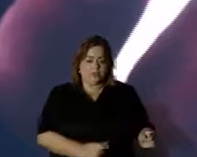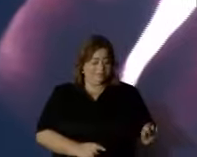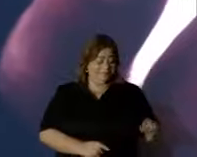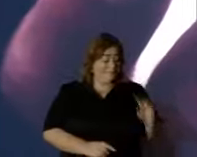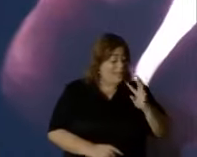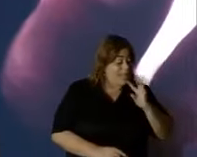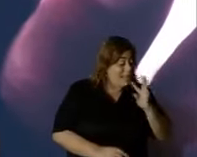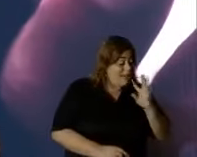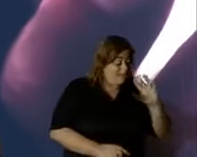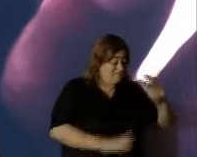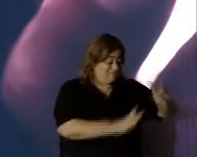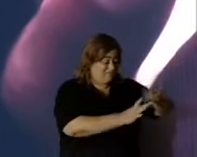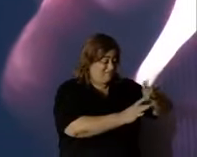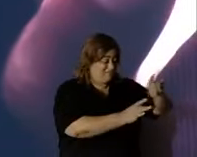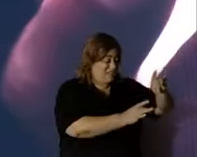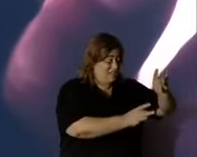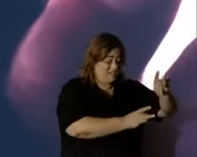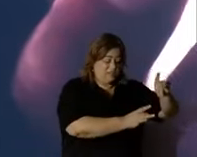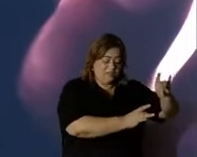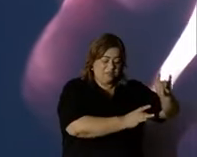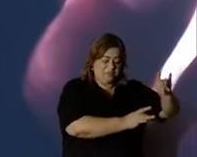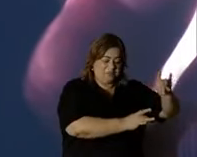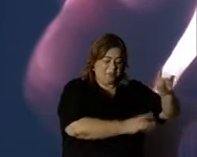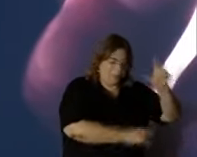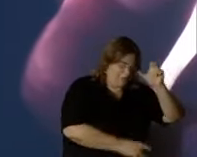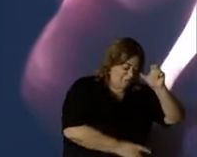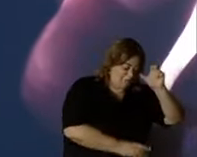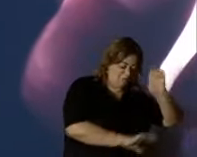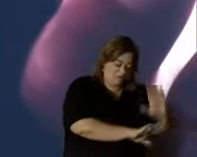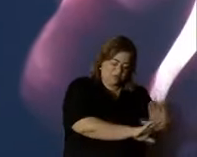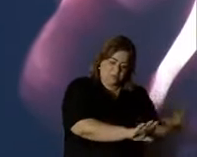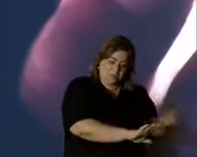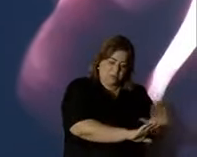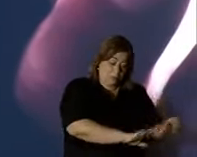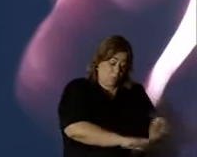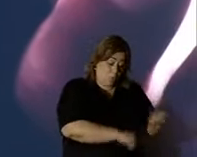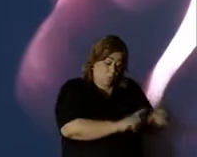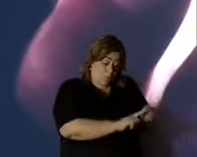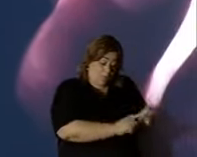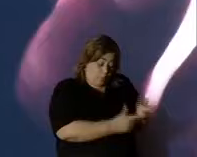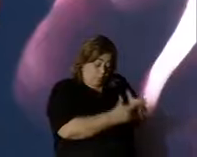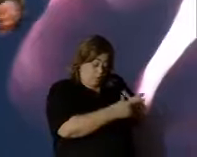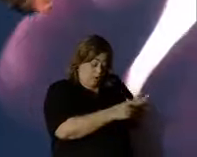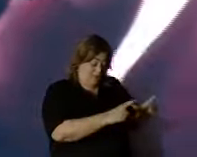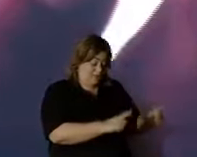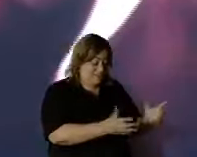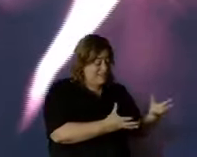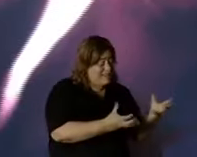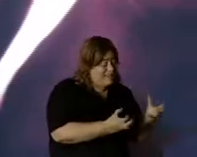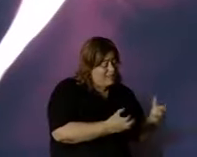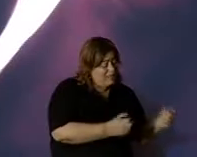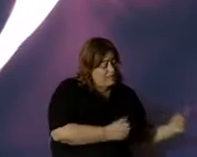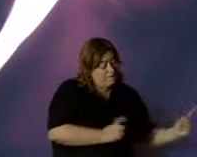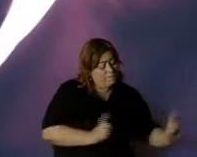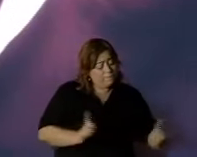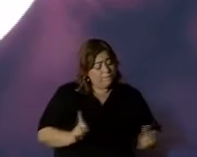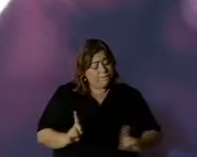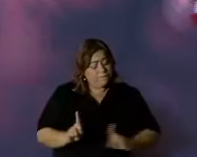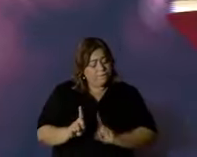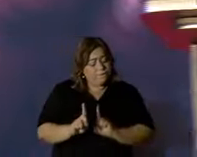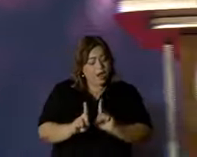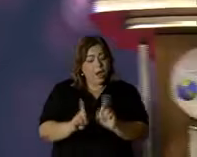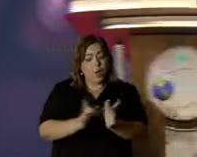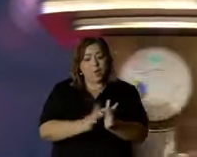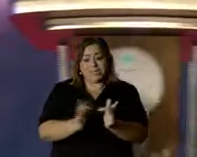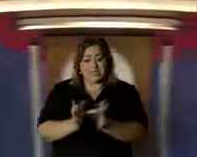demonios, y usted lo sabe, eran legiones. Una vez fue liberado, quería irse con Jesús, el Señor